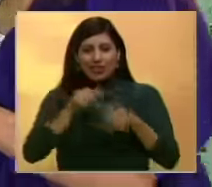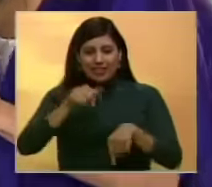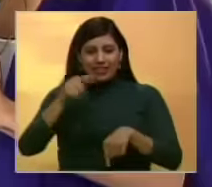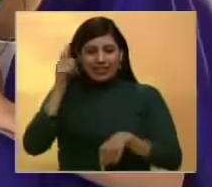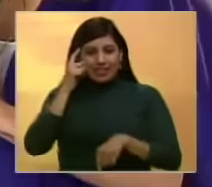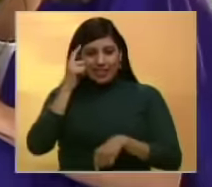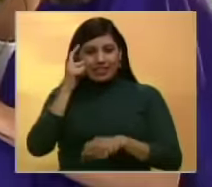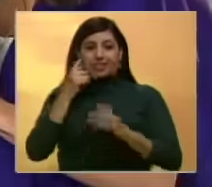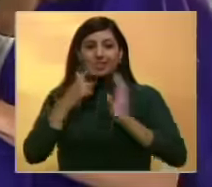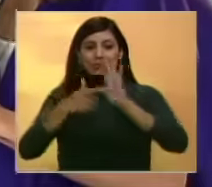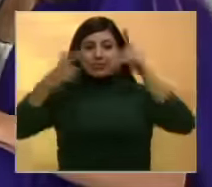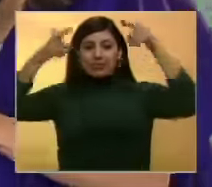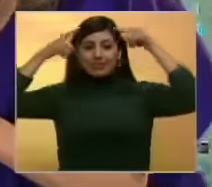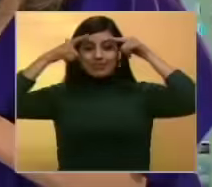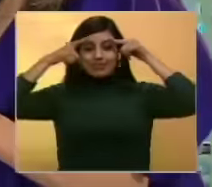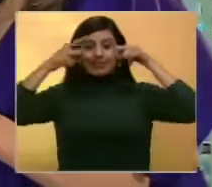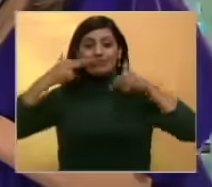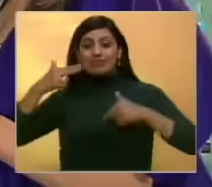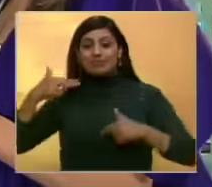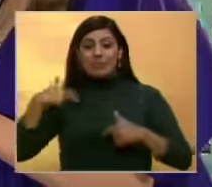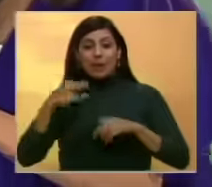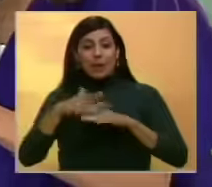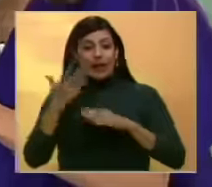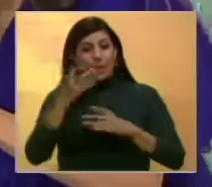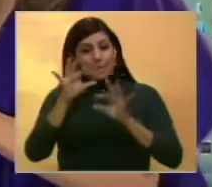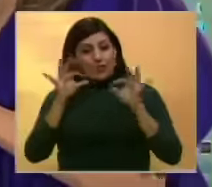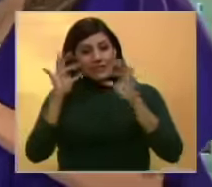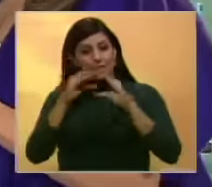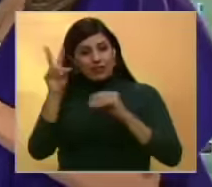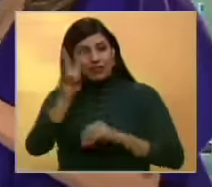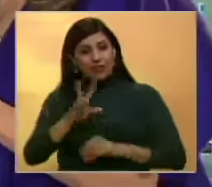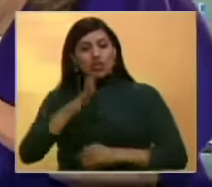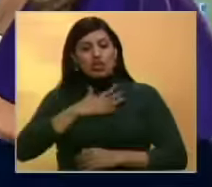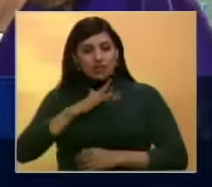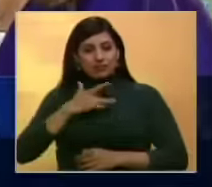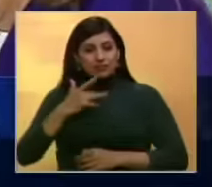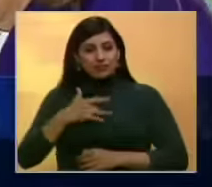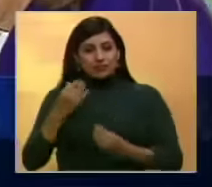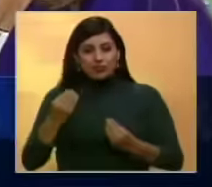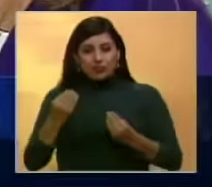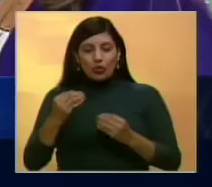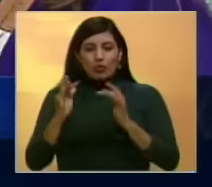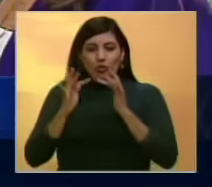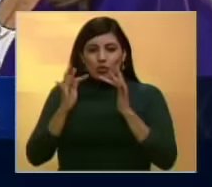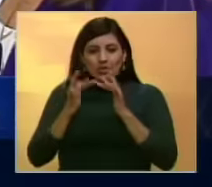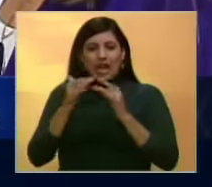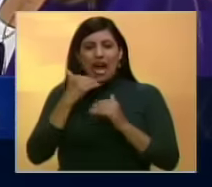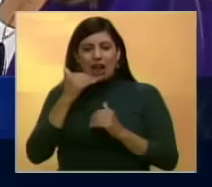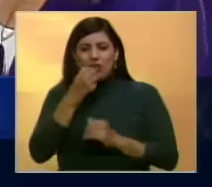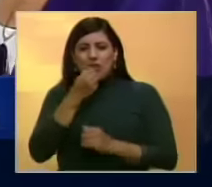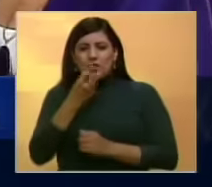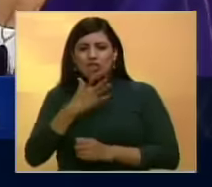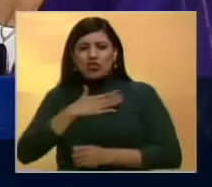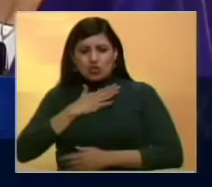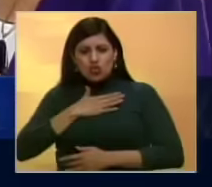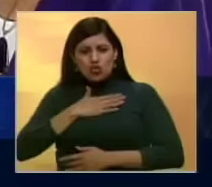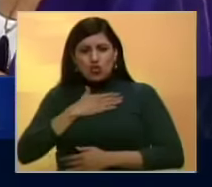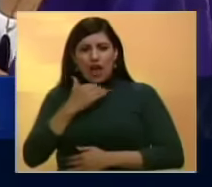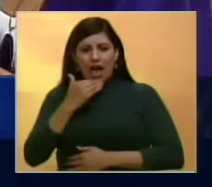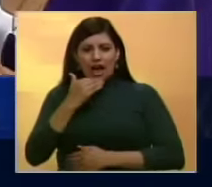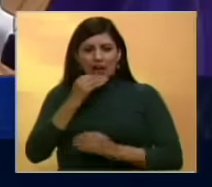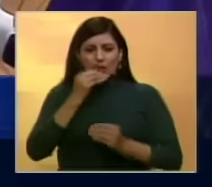día enseñar tu Corona que es un día muy especial para todos los venezolanos yo siento que esto es como una conexión o algo muy bonito yo soy un